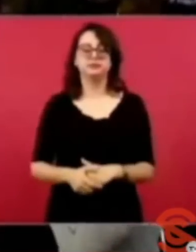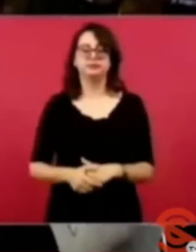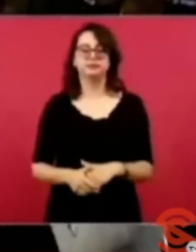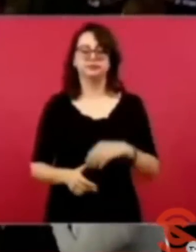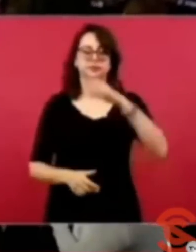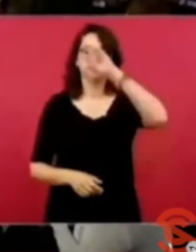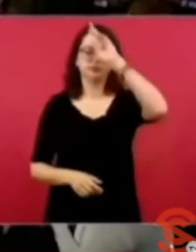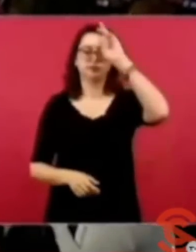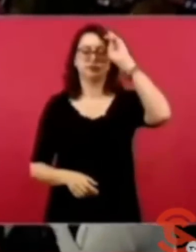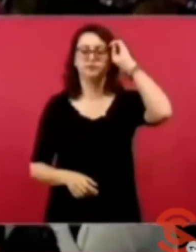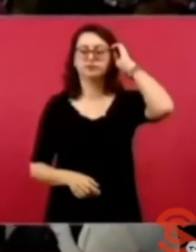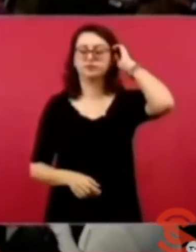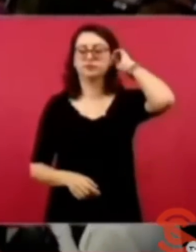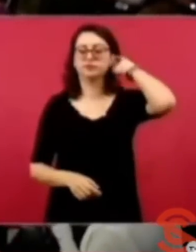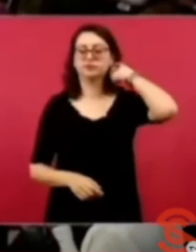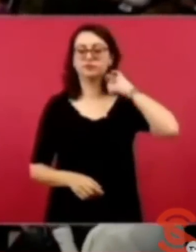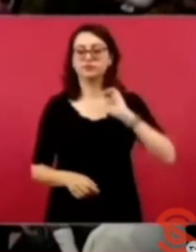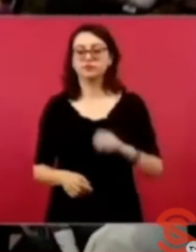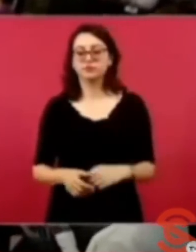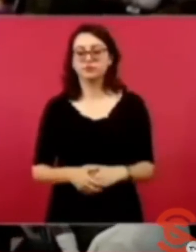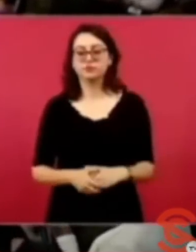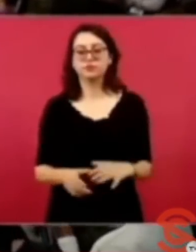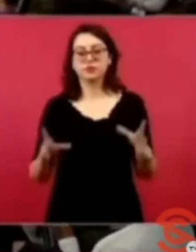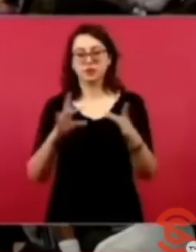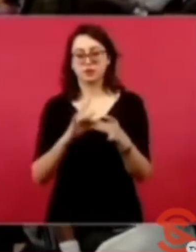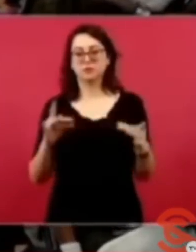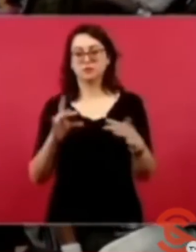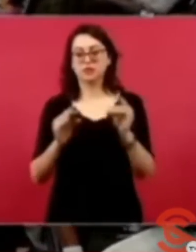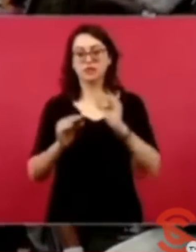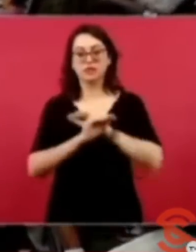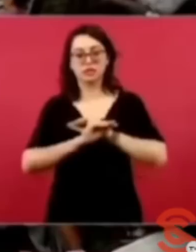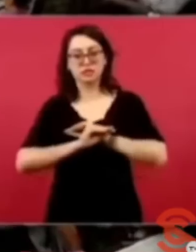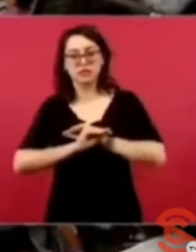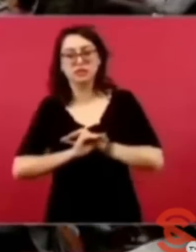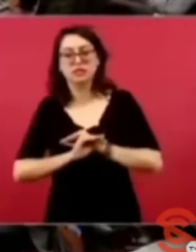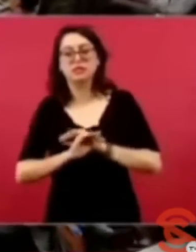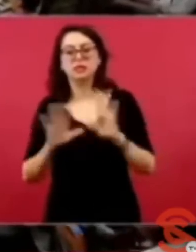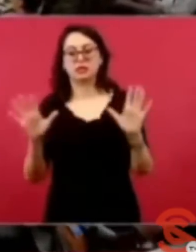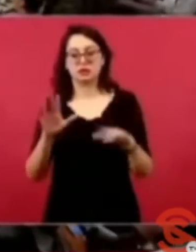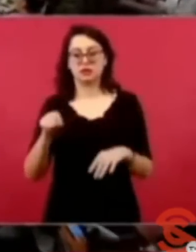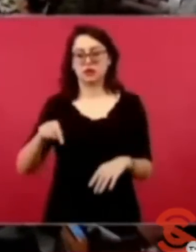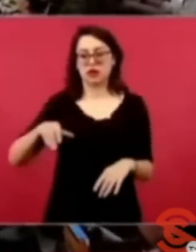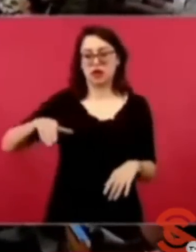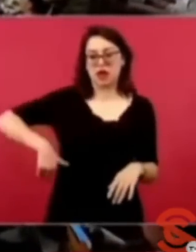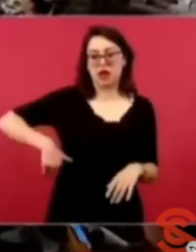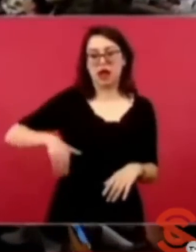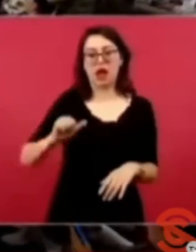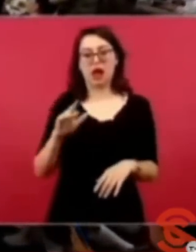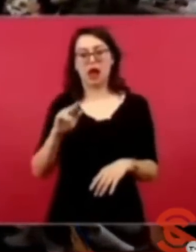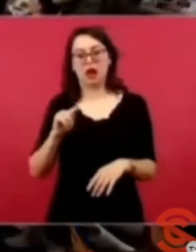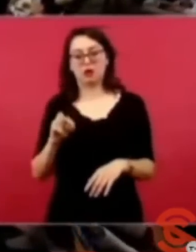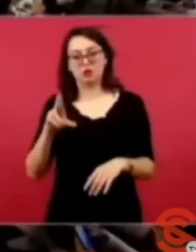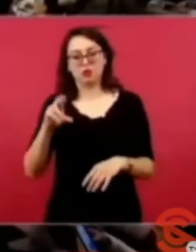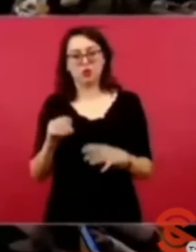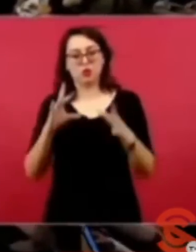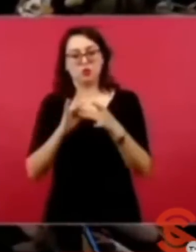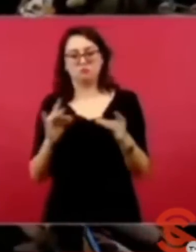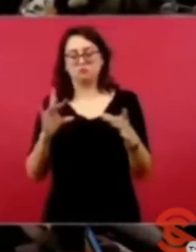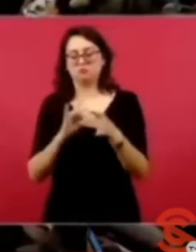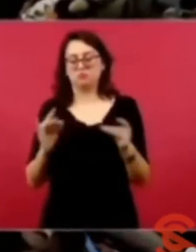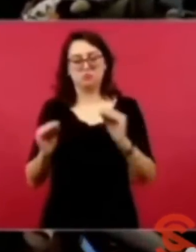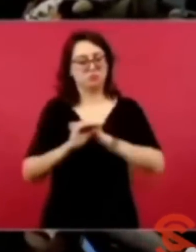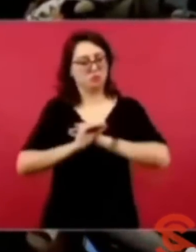la lámina de Artur? Para explicarlo bien. Él lo hizo de manera magistral. Además,